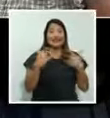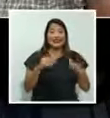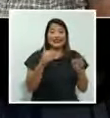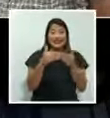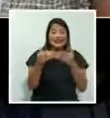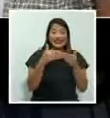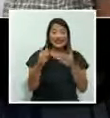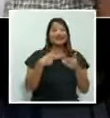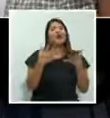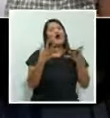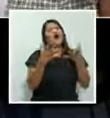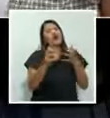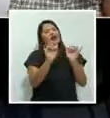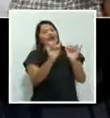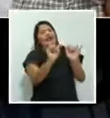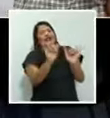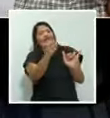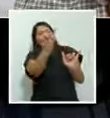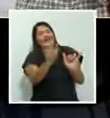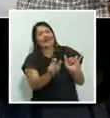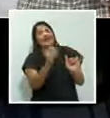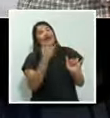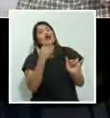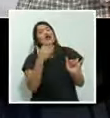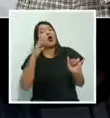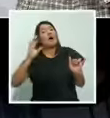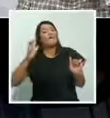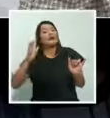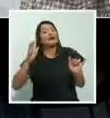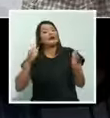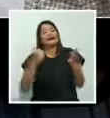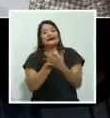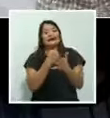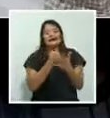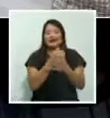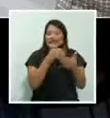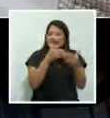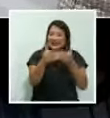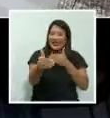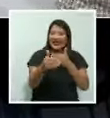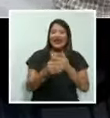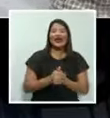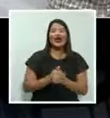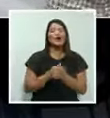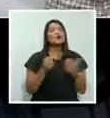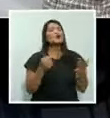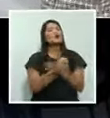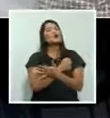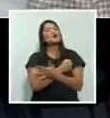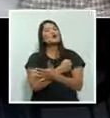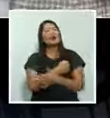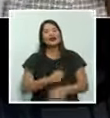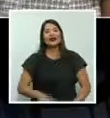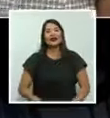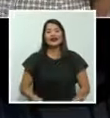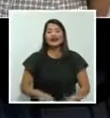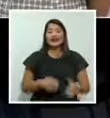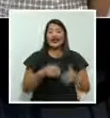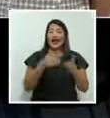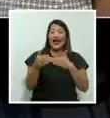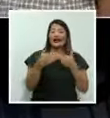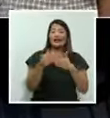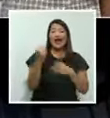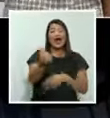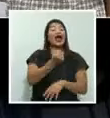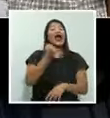Ay, yo la quiero. Ay, la bolita. Ay, cerquita. Ay, don Isidro. Muy